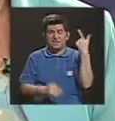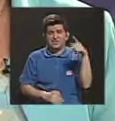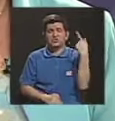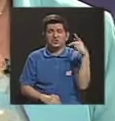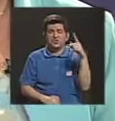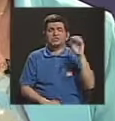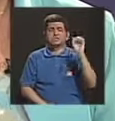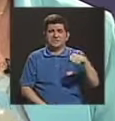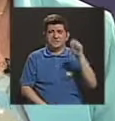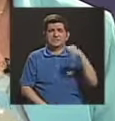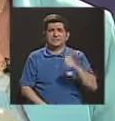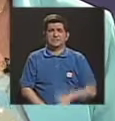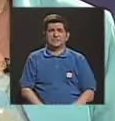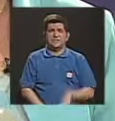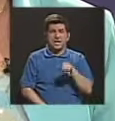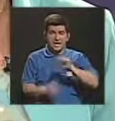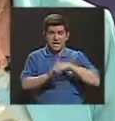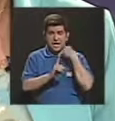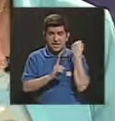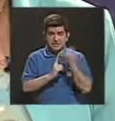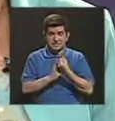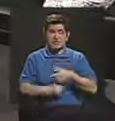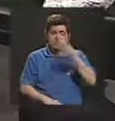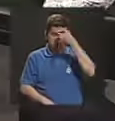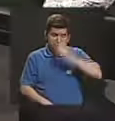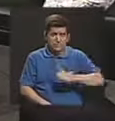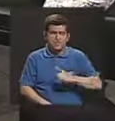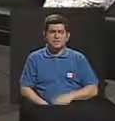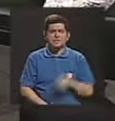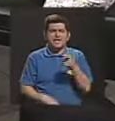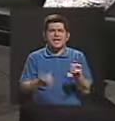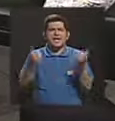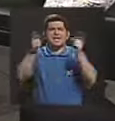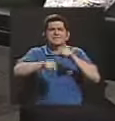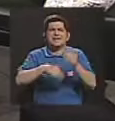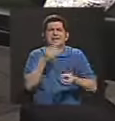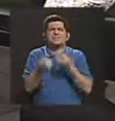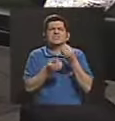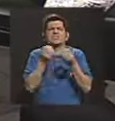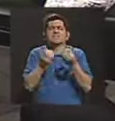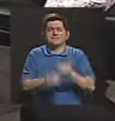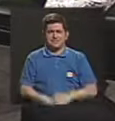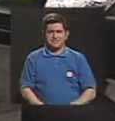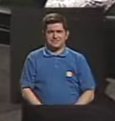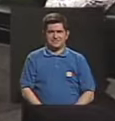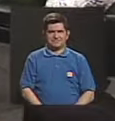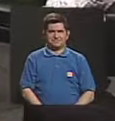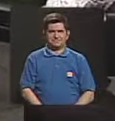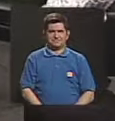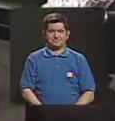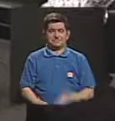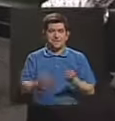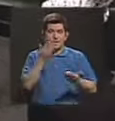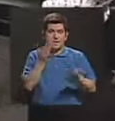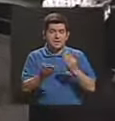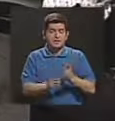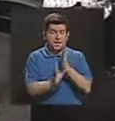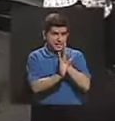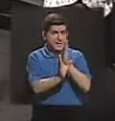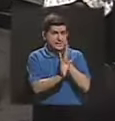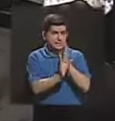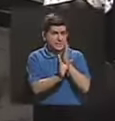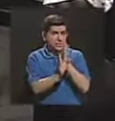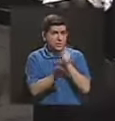riesgo que van a hacer que pueda deprimirse. Bueno, pero entonces en este caso, ¿cómo hacer, verdad? ¿Cómo entra tal vez entonces la